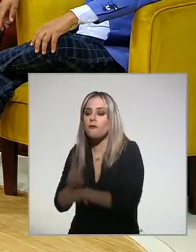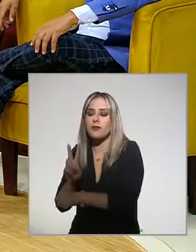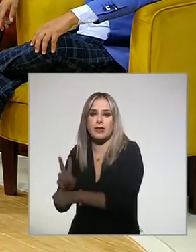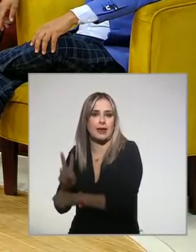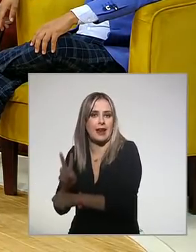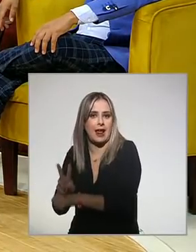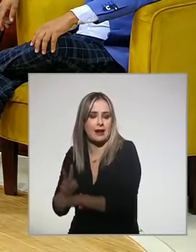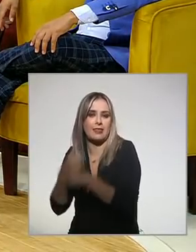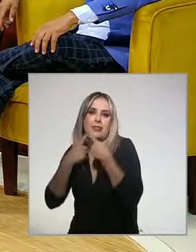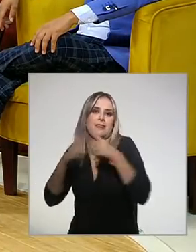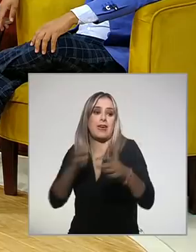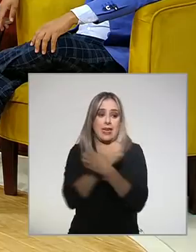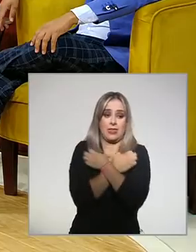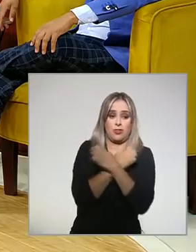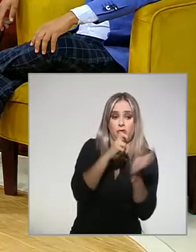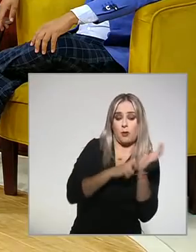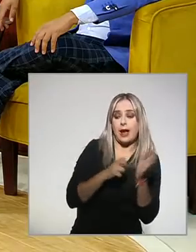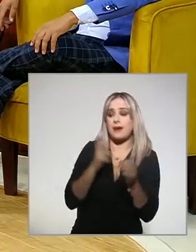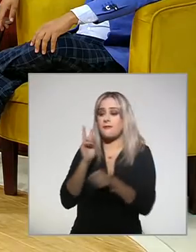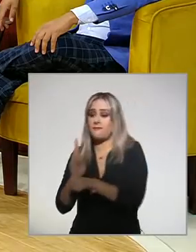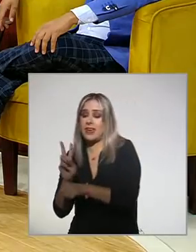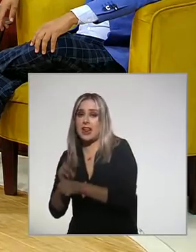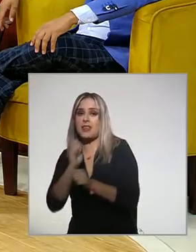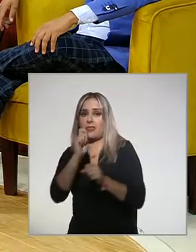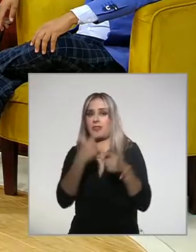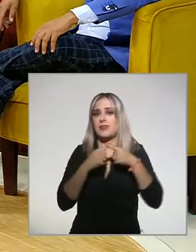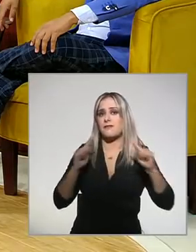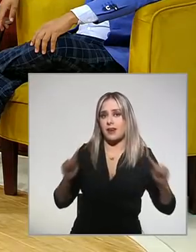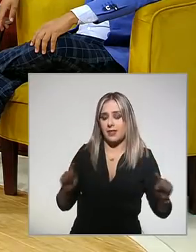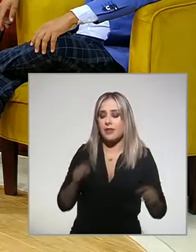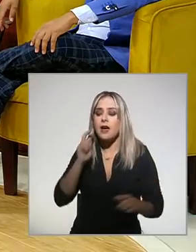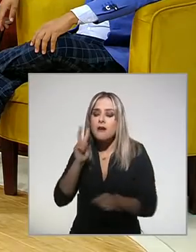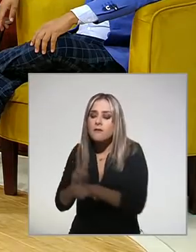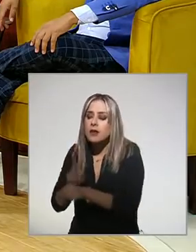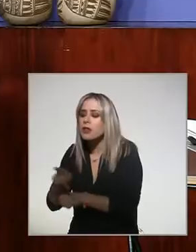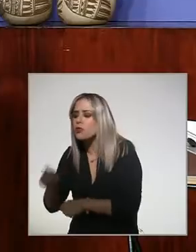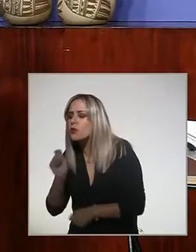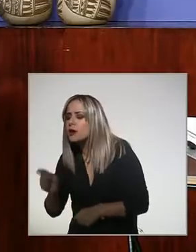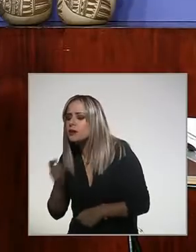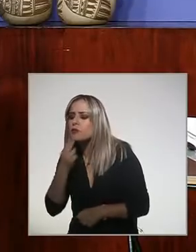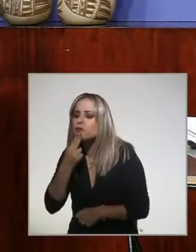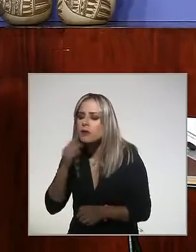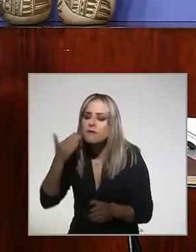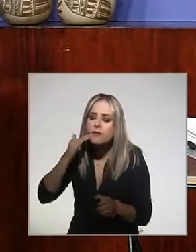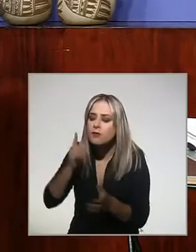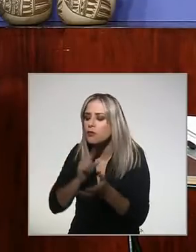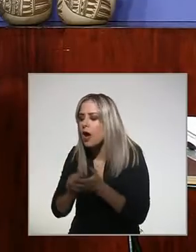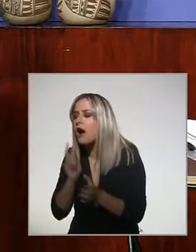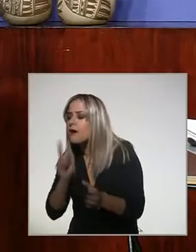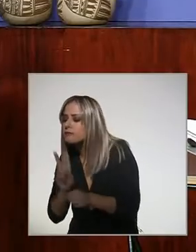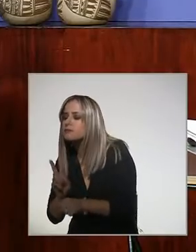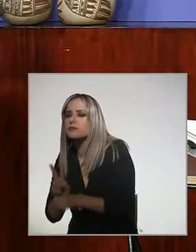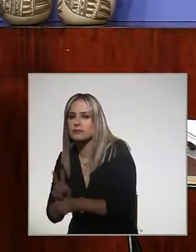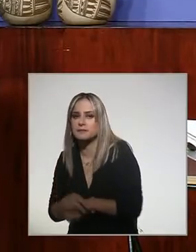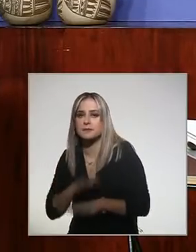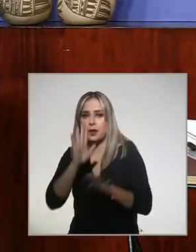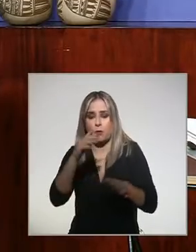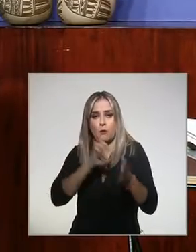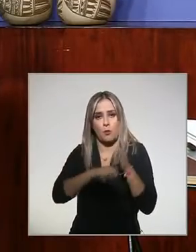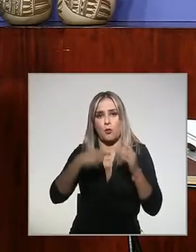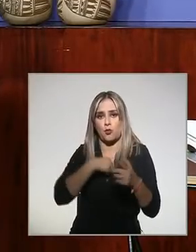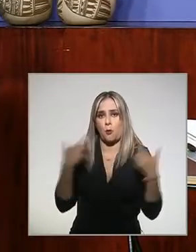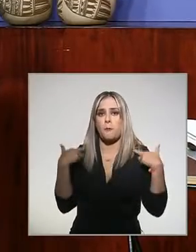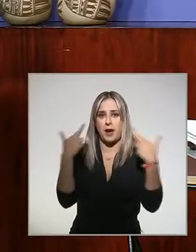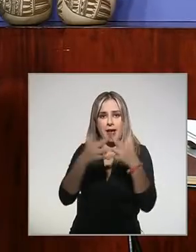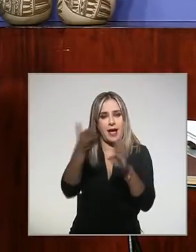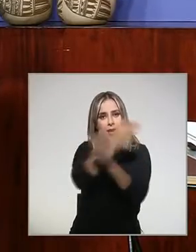aquí la pequeña, quizá es la red que utiliza para los papás, pero yo fui maestro de secundaria y prepa, y